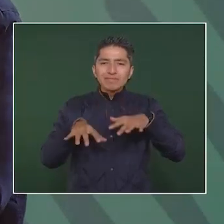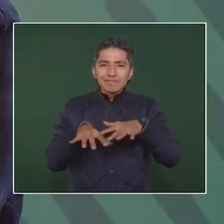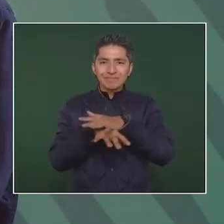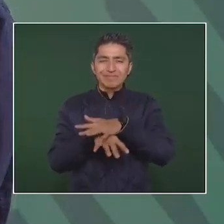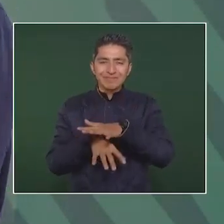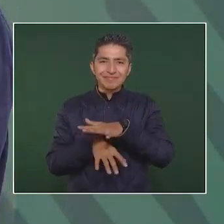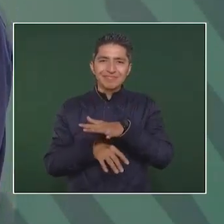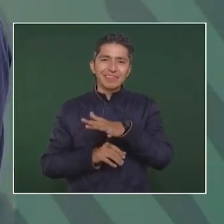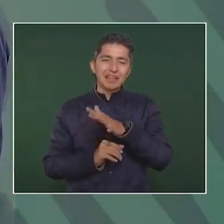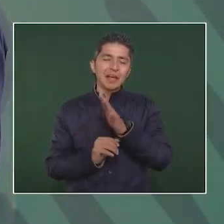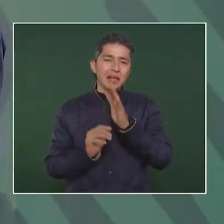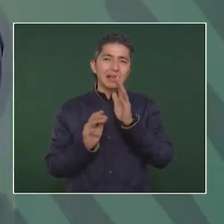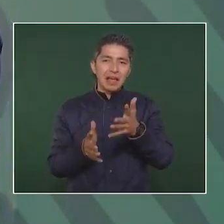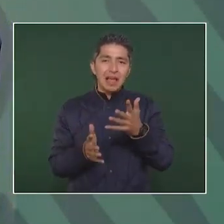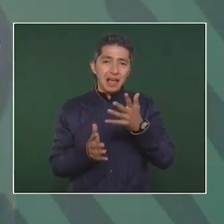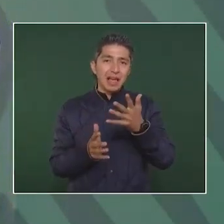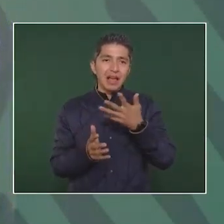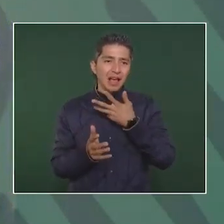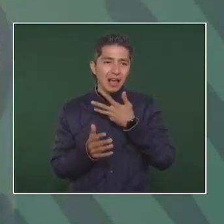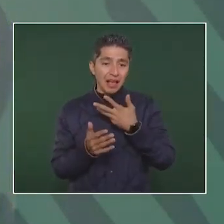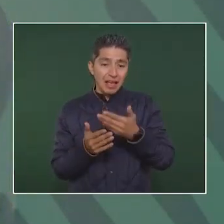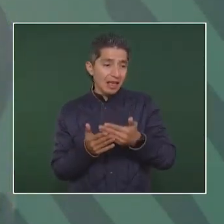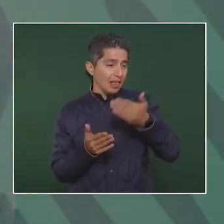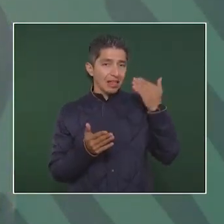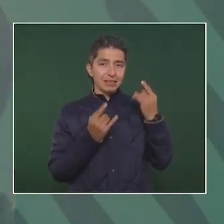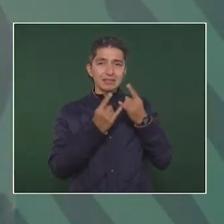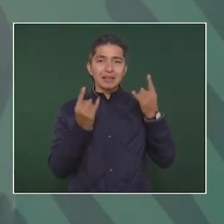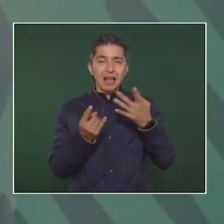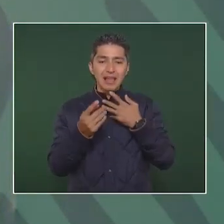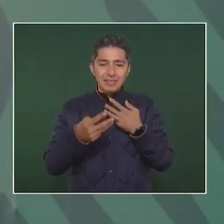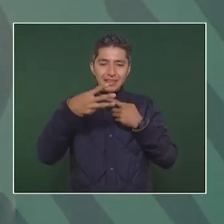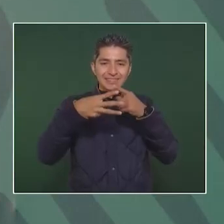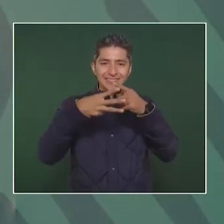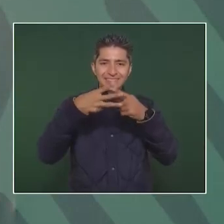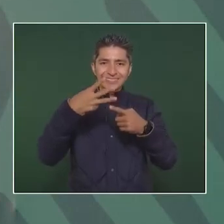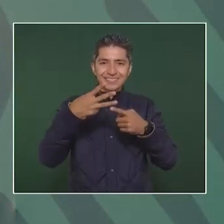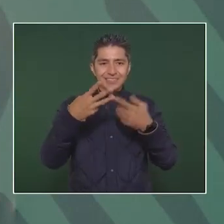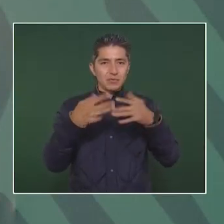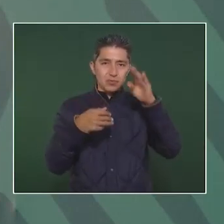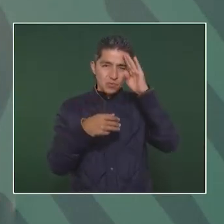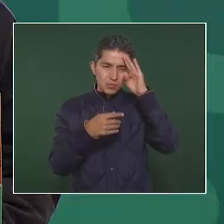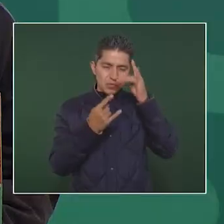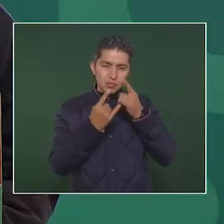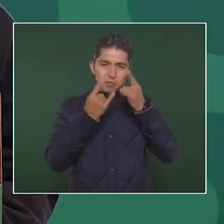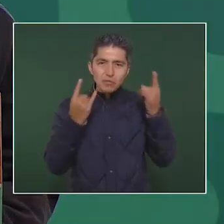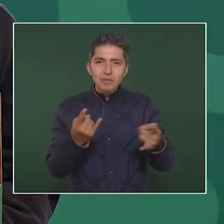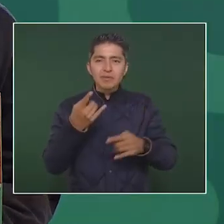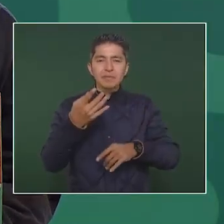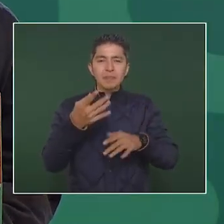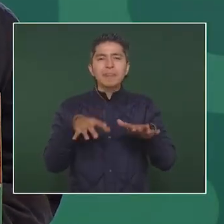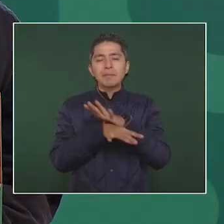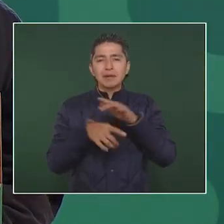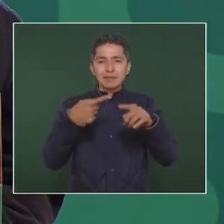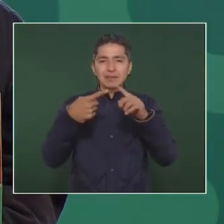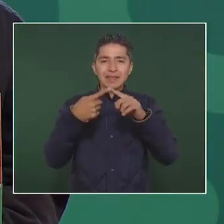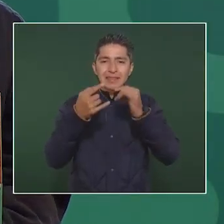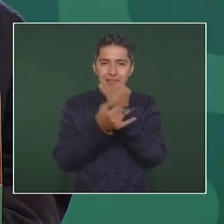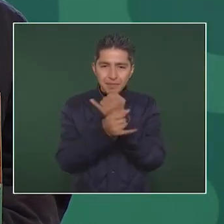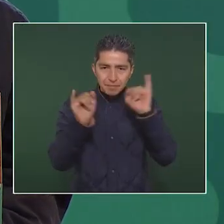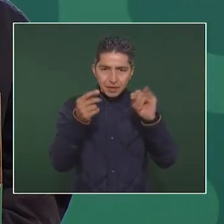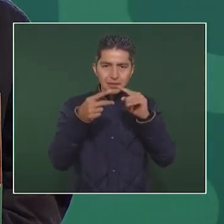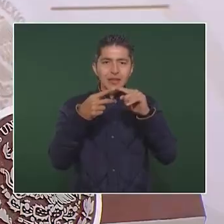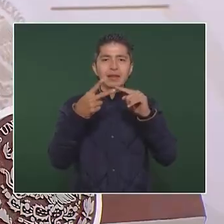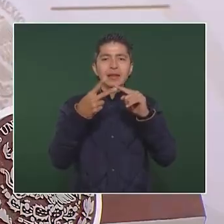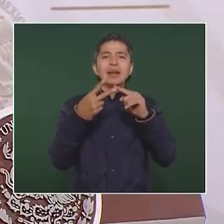considerando que han habido tres grandes transformaciones en la historia del país: la independencia, la reforma,